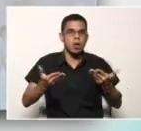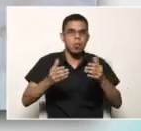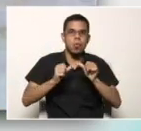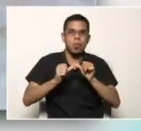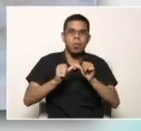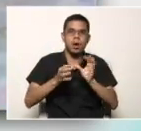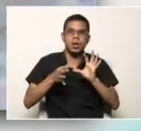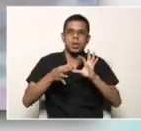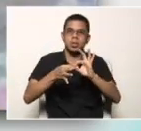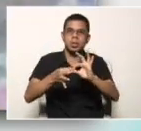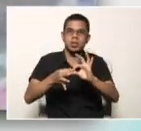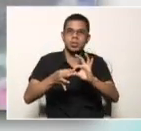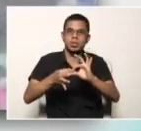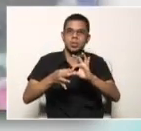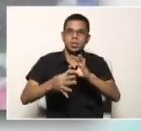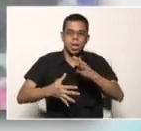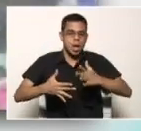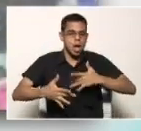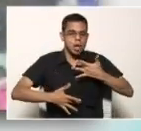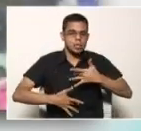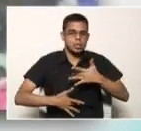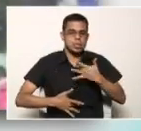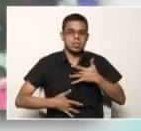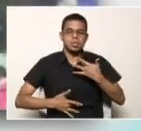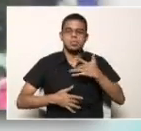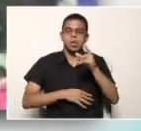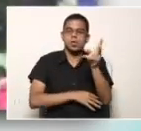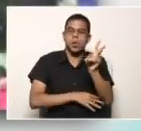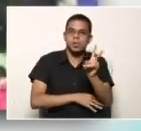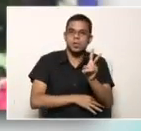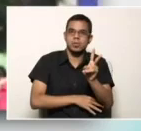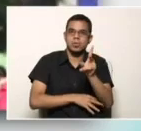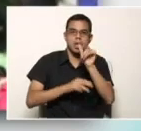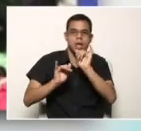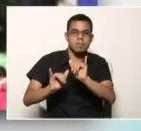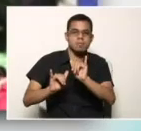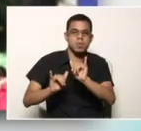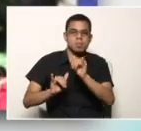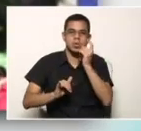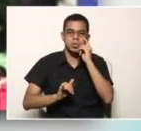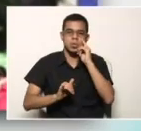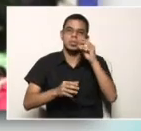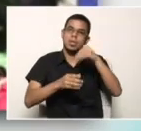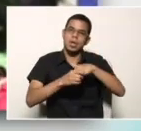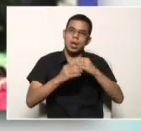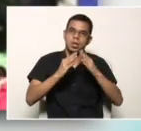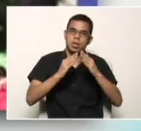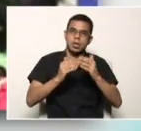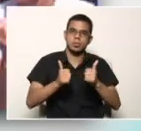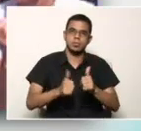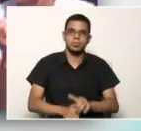pueblo. Hasta otro compartir, mis edecanas y edecanes de Bolívar. Quédate en casa.